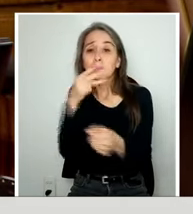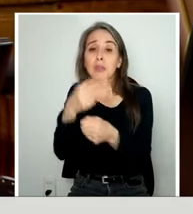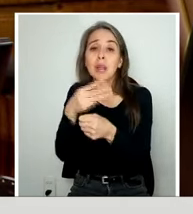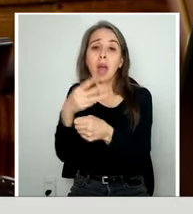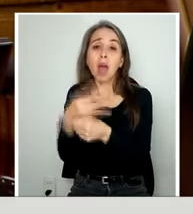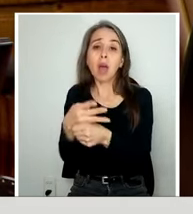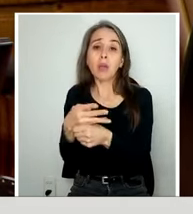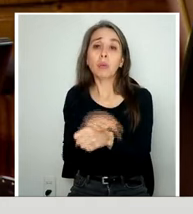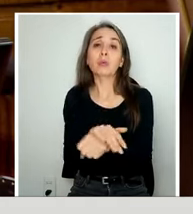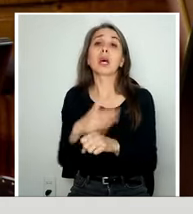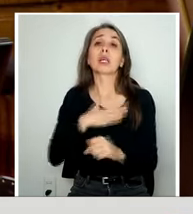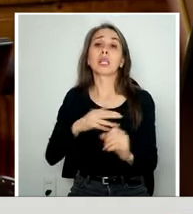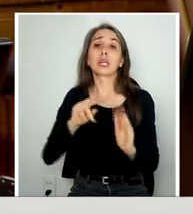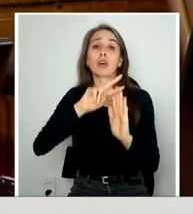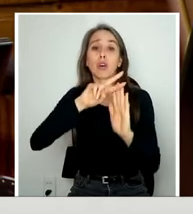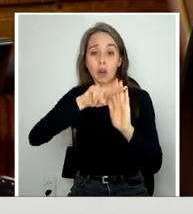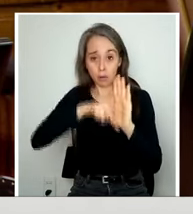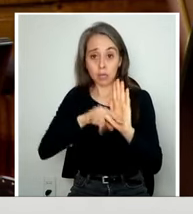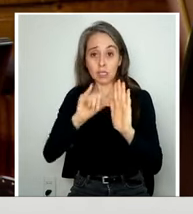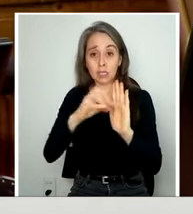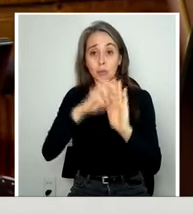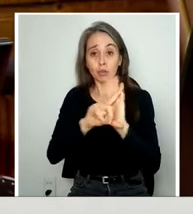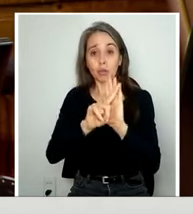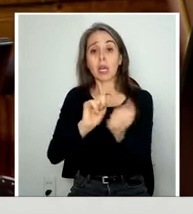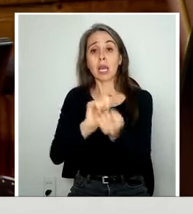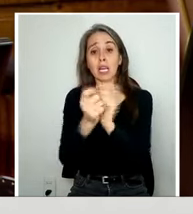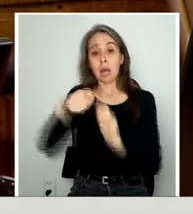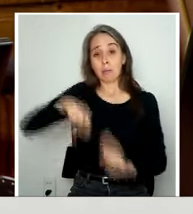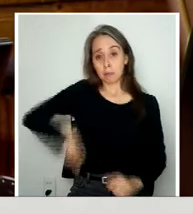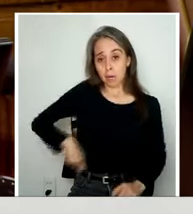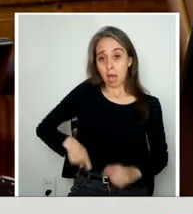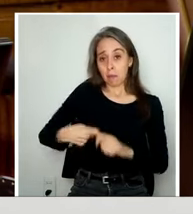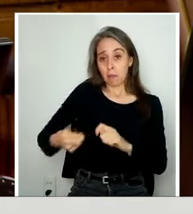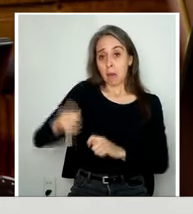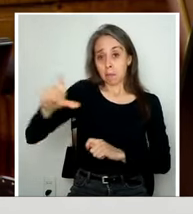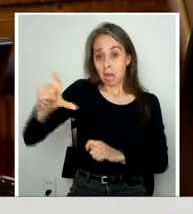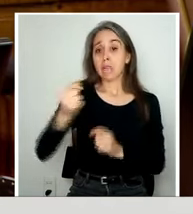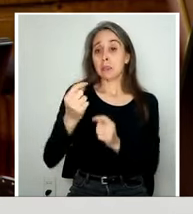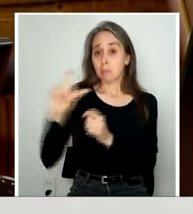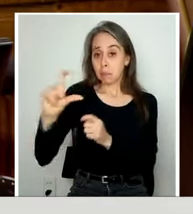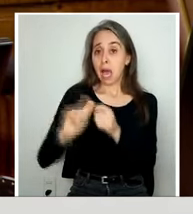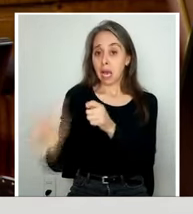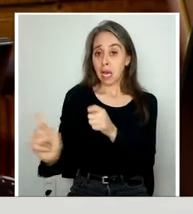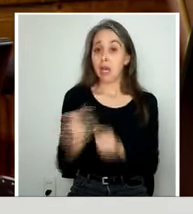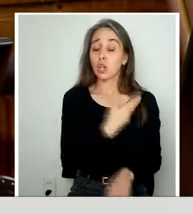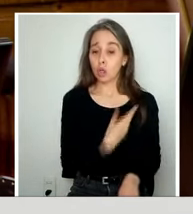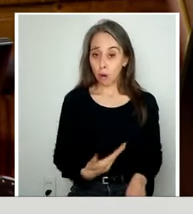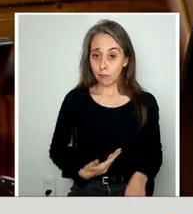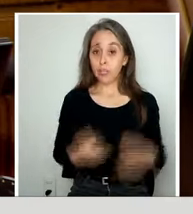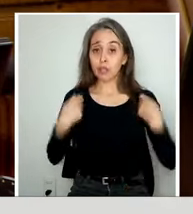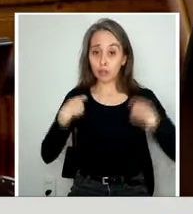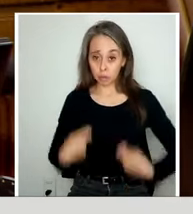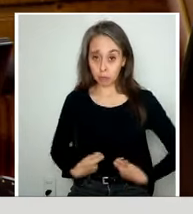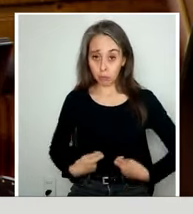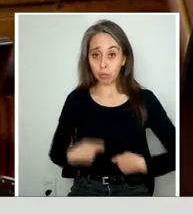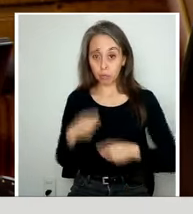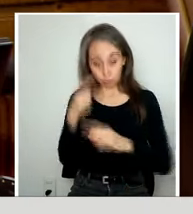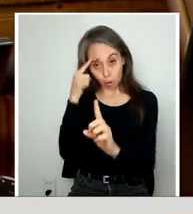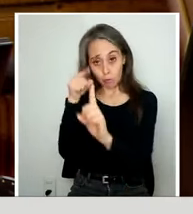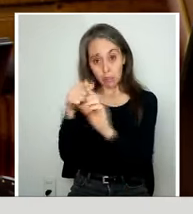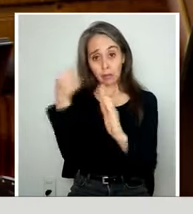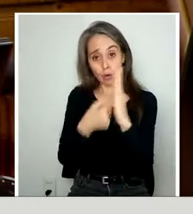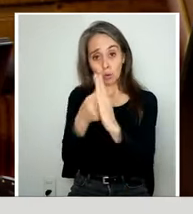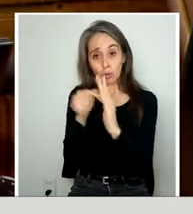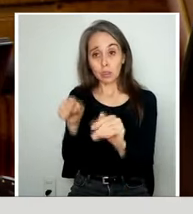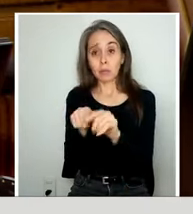por una reforma previsional hay que mejorar las pensiones y sé que el gobierno también tiene la puesta la camiseta en esa línea pero en esa